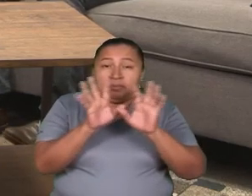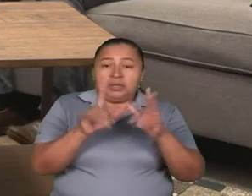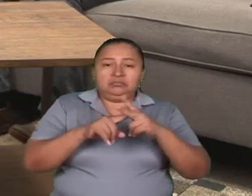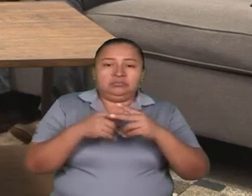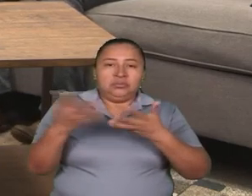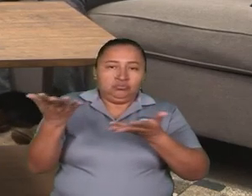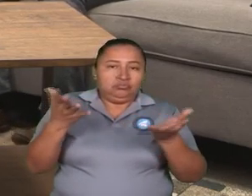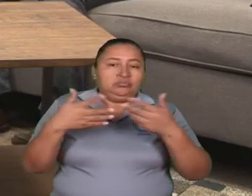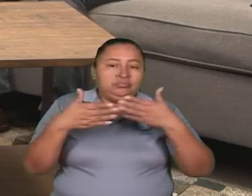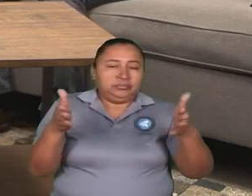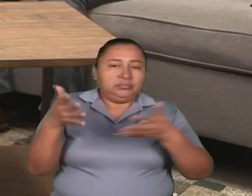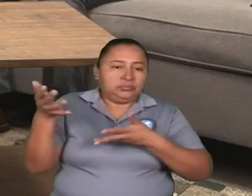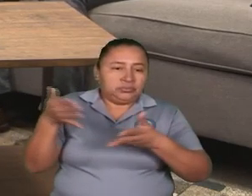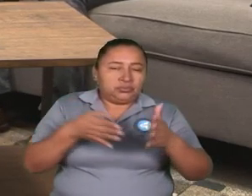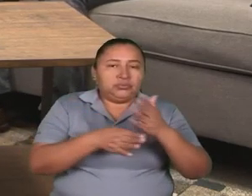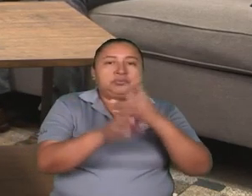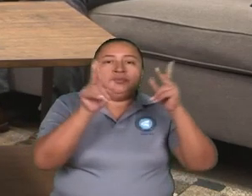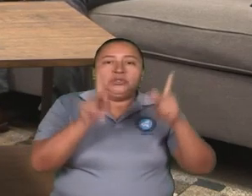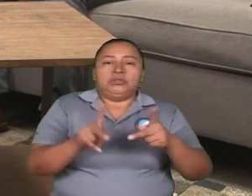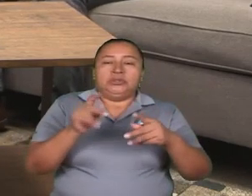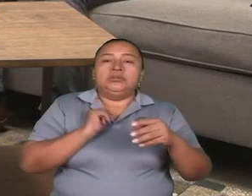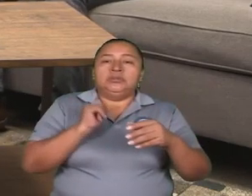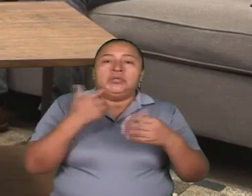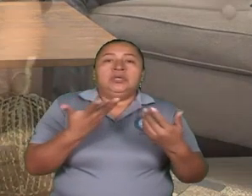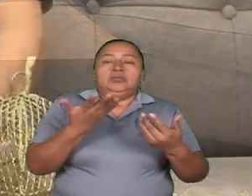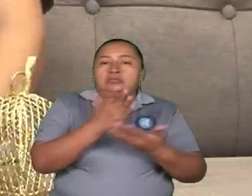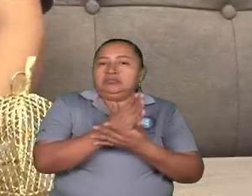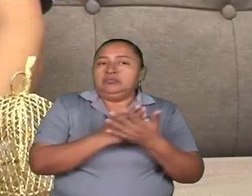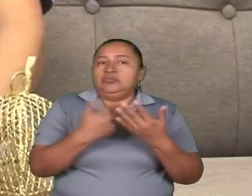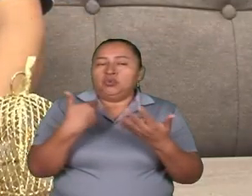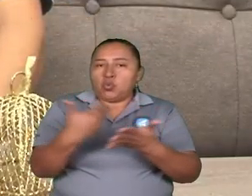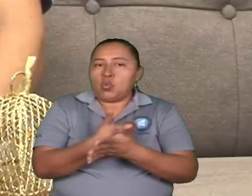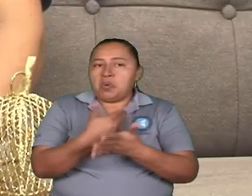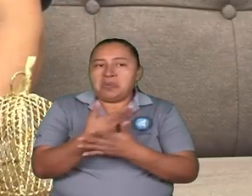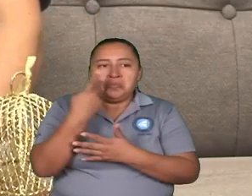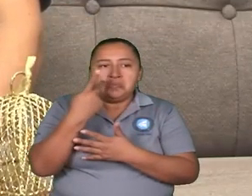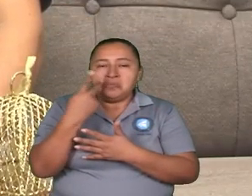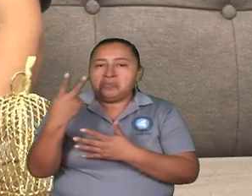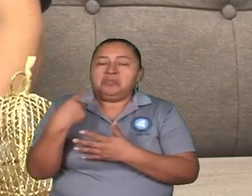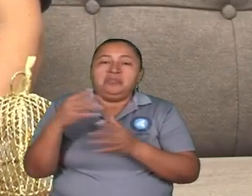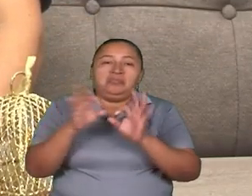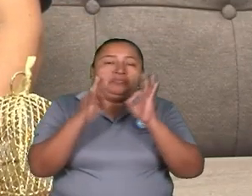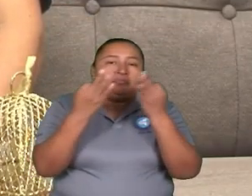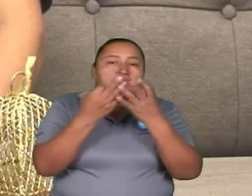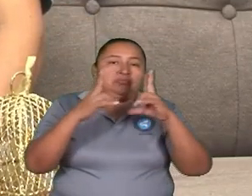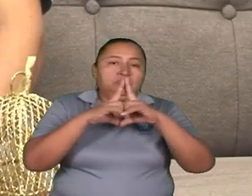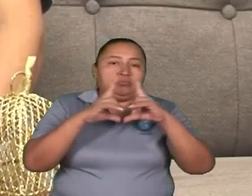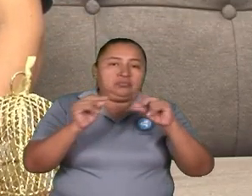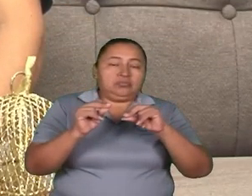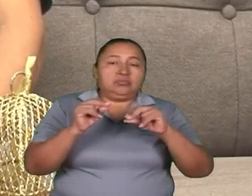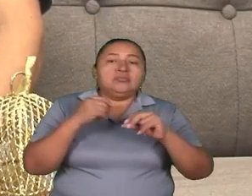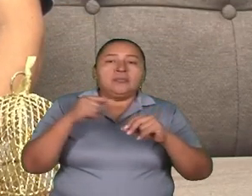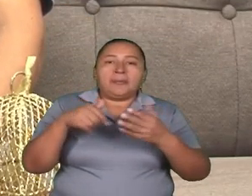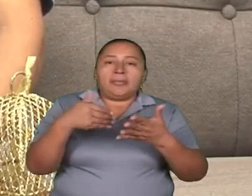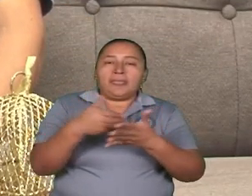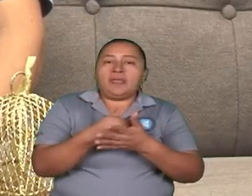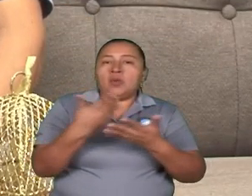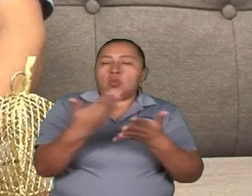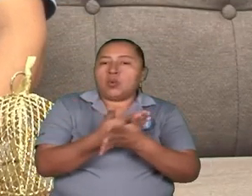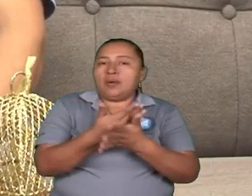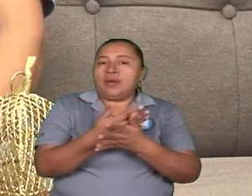pues estábamos ahí que queríamos conocer los detalles relacionados a la culminación del segundo